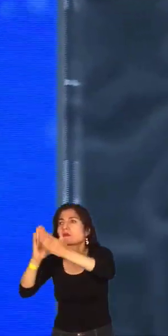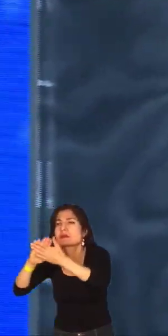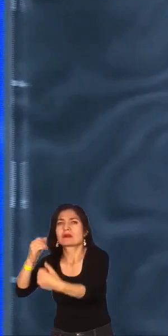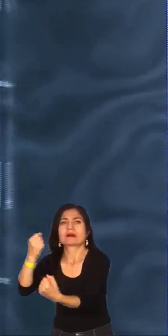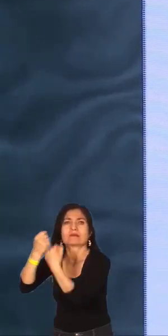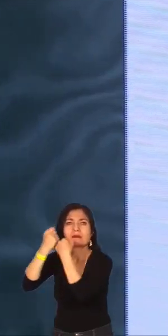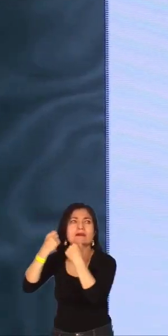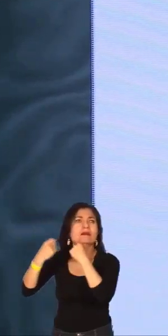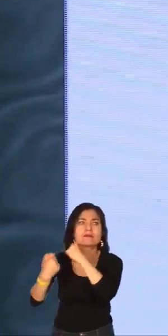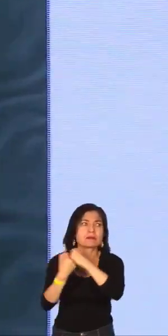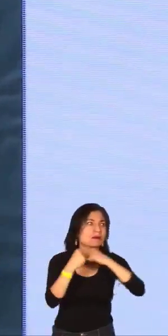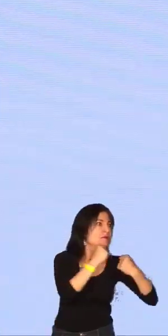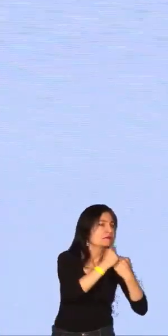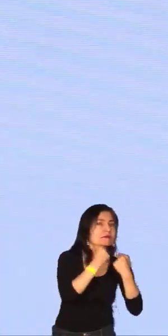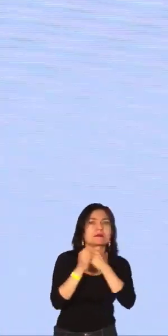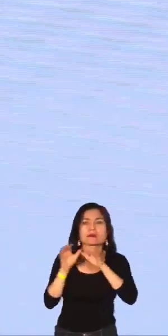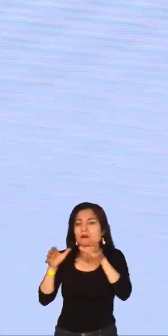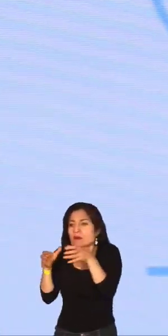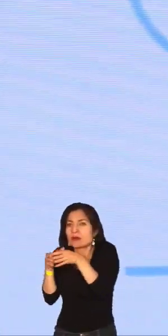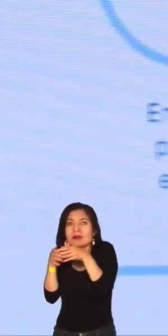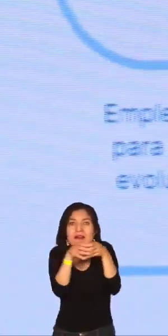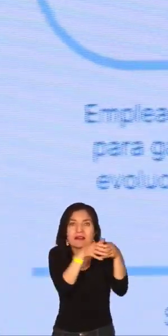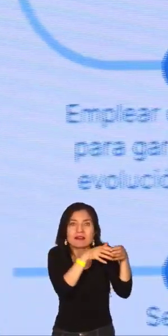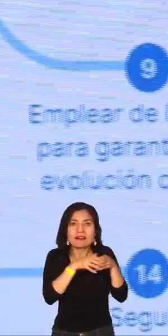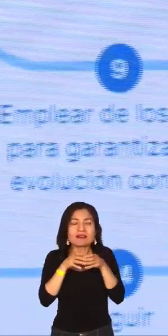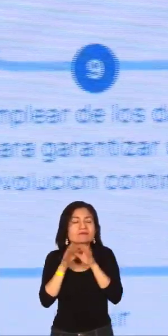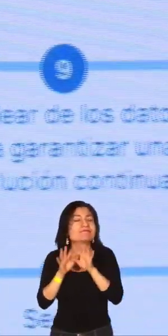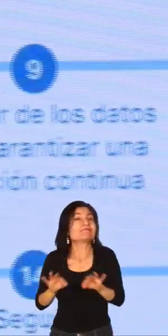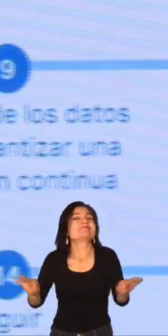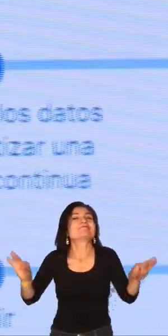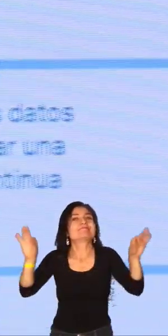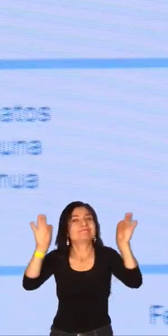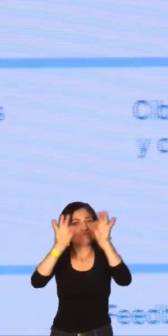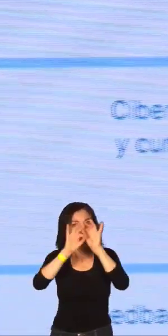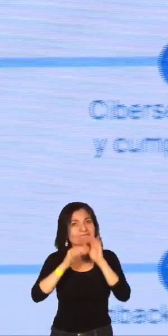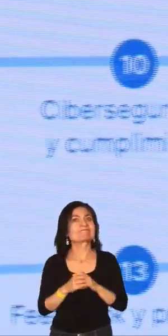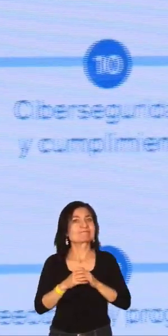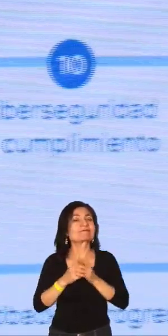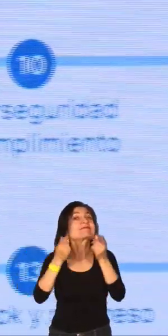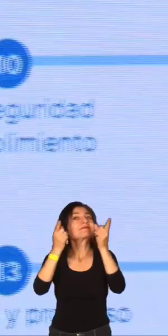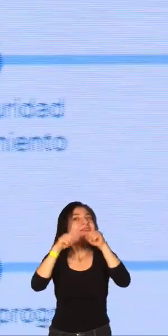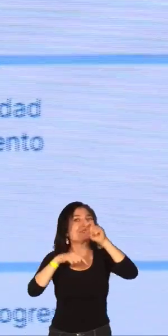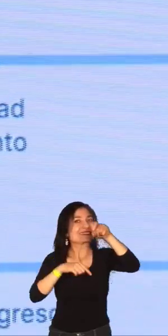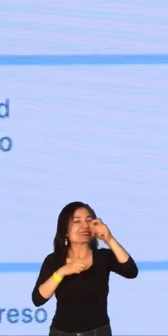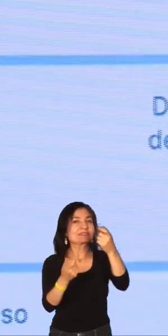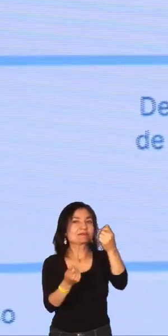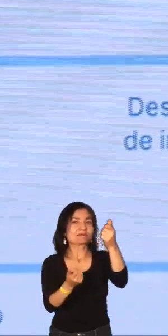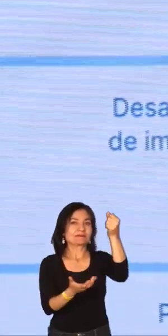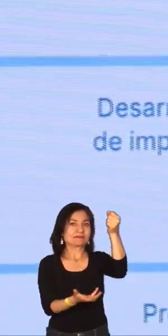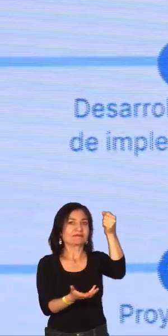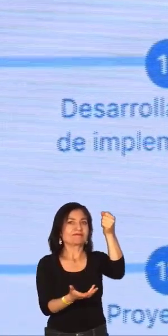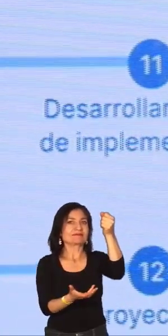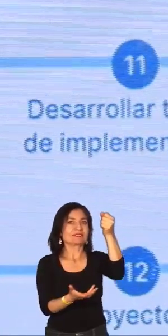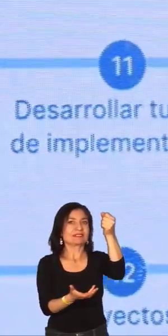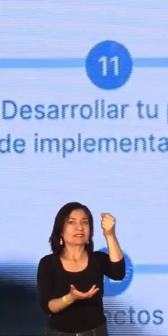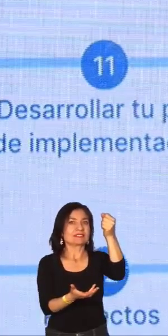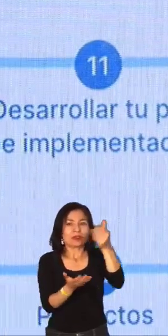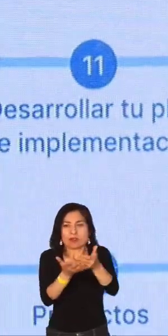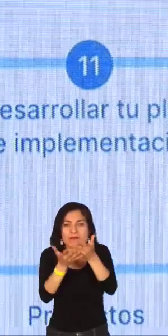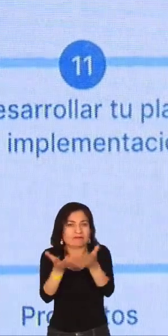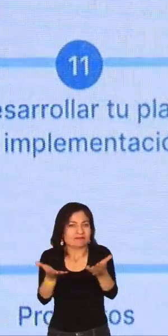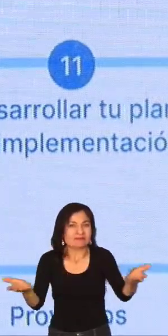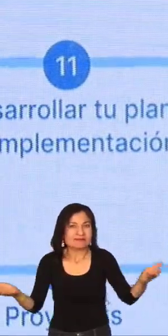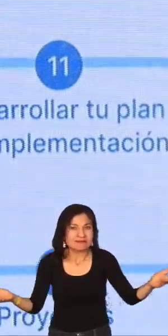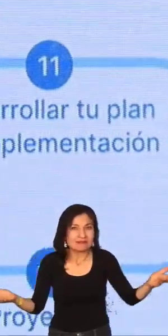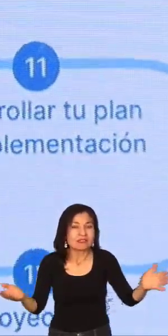Las agrupaciones, los gremios son sumamente importantes. Tengo que contar con una serie de recursos. Y en este sentido,